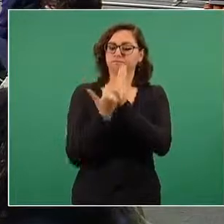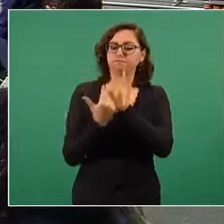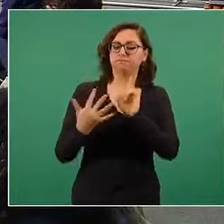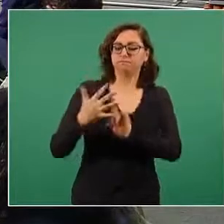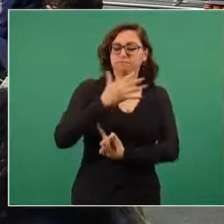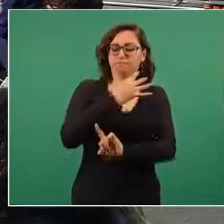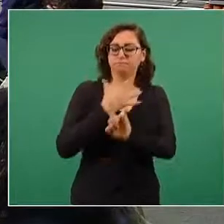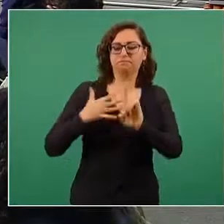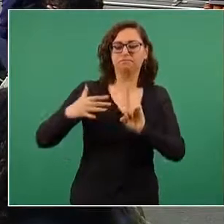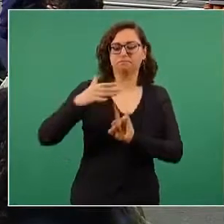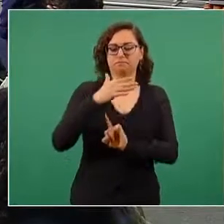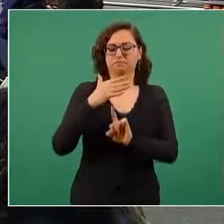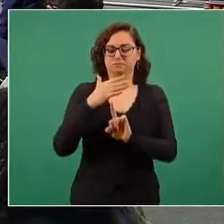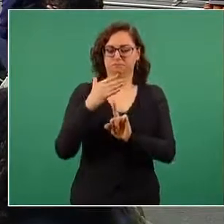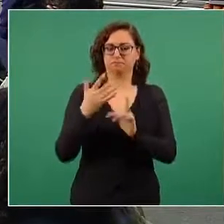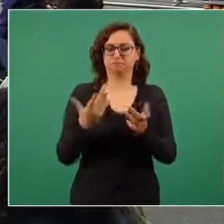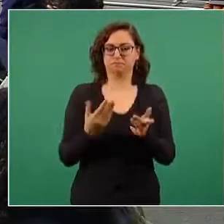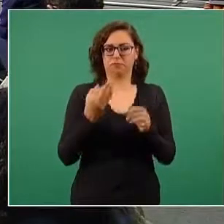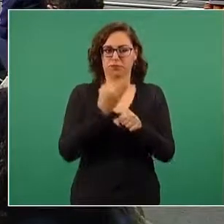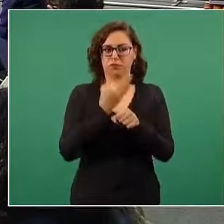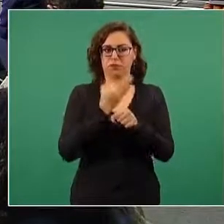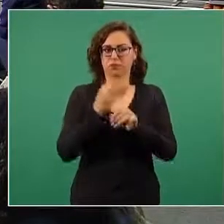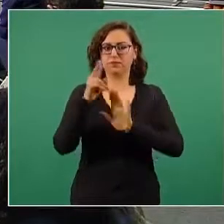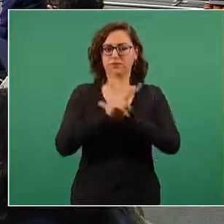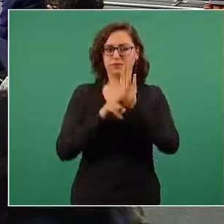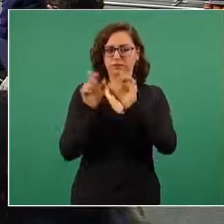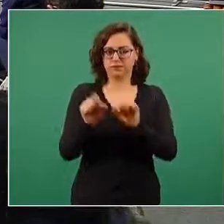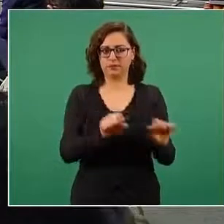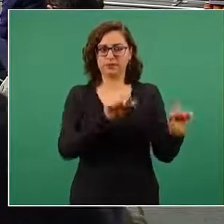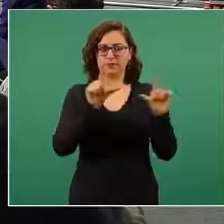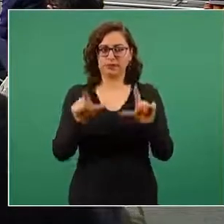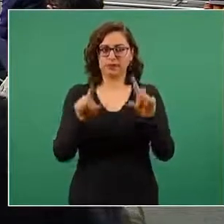condiciones o con este protocolo que vamos a ver.